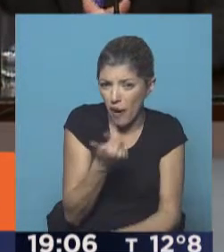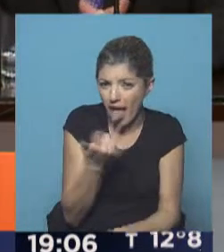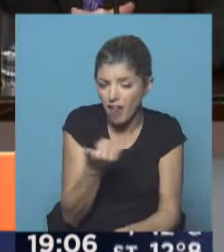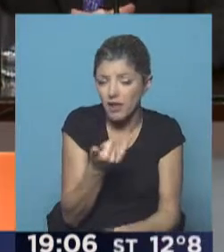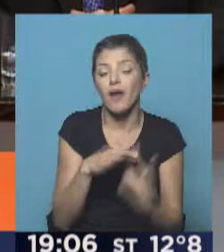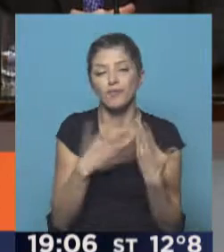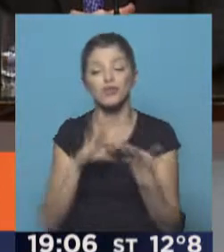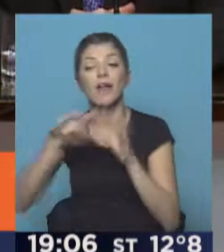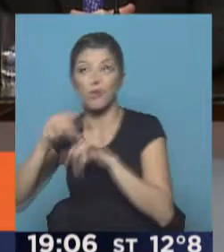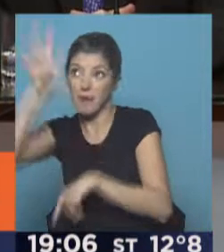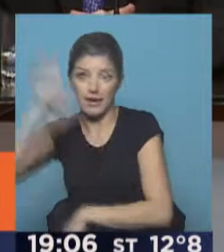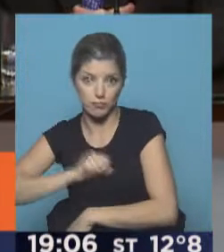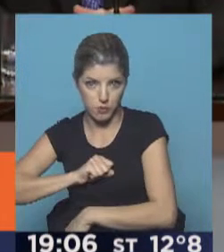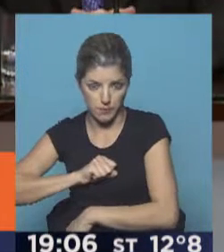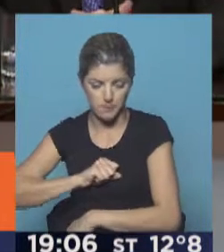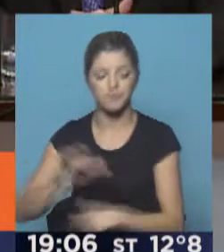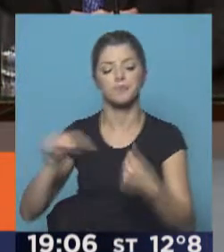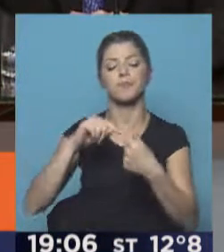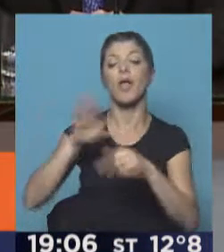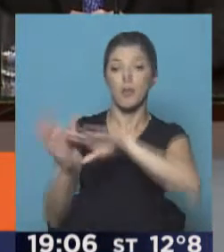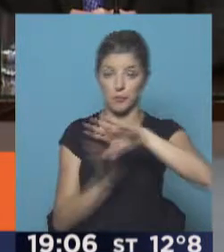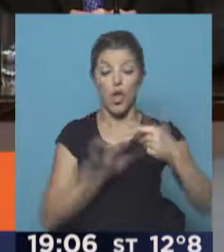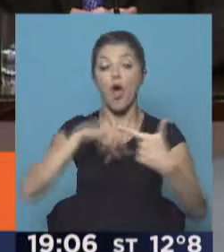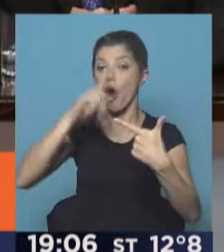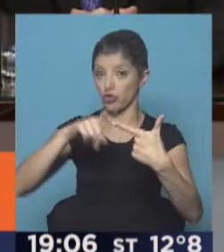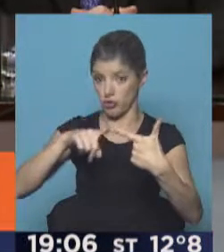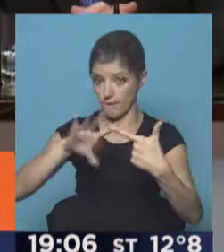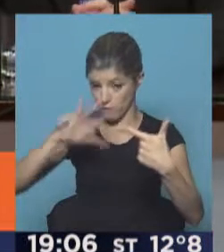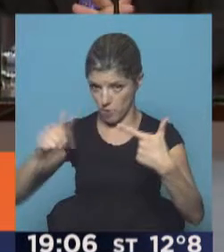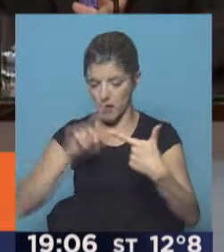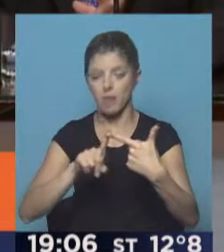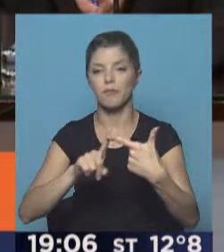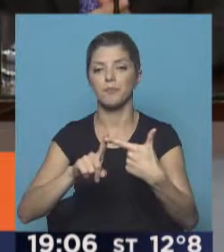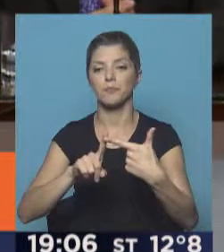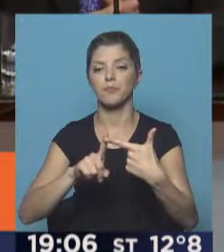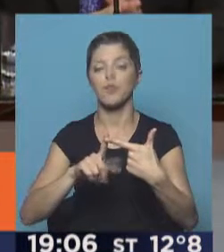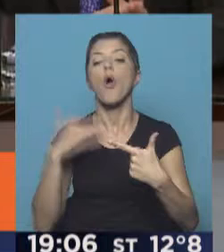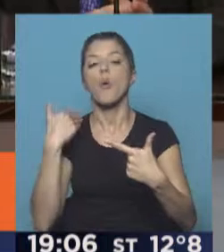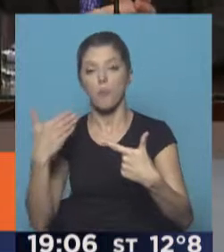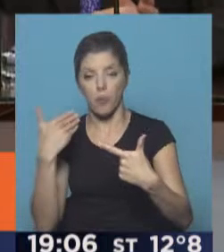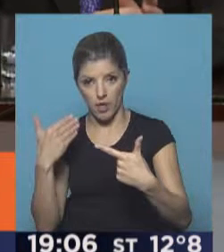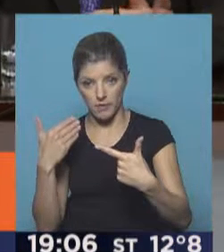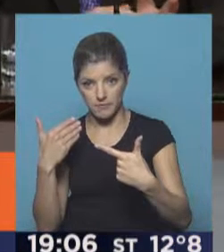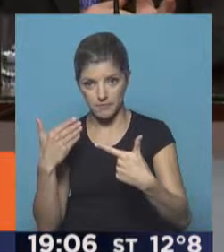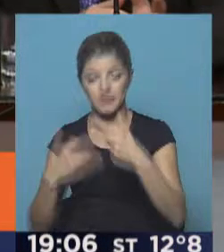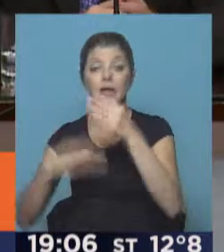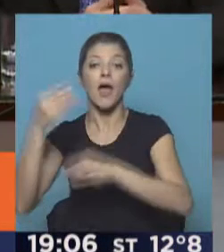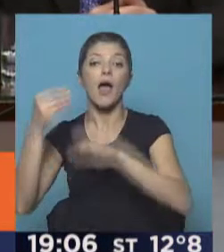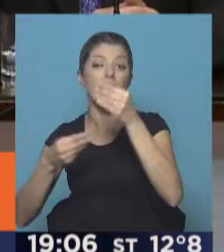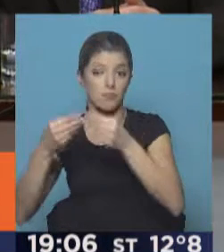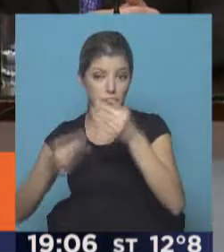camino. Otro camino, que era en el otro extremo, era poder bajar el déficit fiscal de un día para el